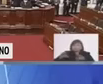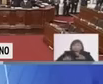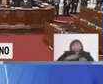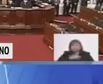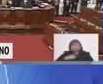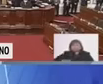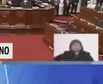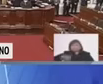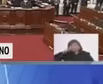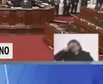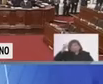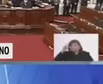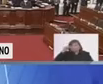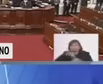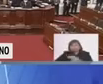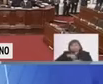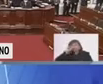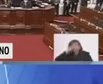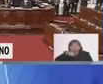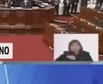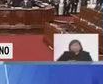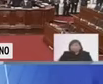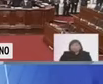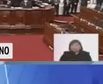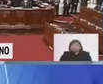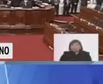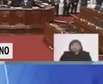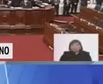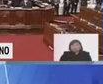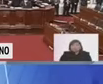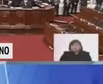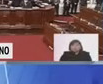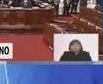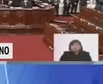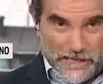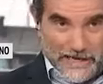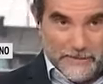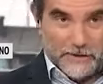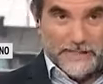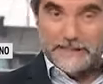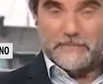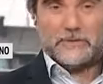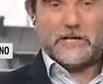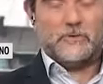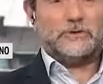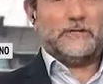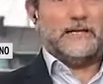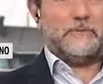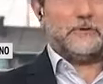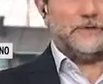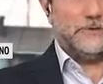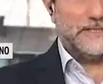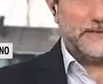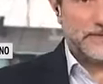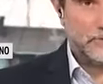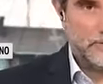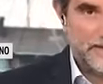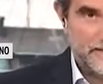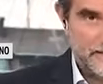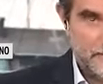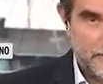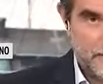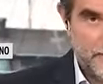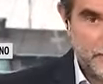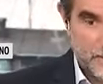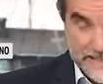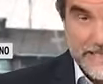votando por esa destitución. Para conocer precisiones, John Cano es colega, es periodista, vamos al encuentro de él a propósito de saber las últimas definiciones y comprender un poquito